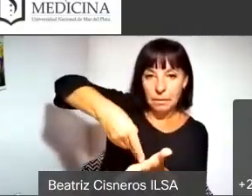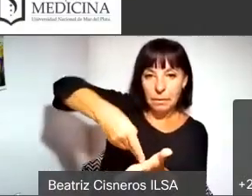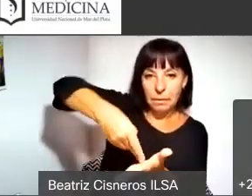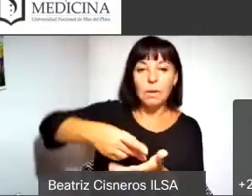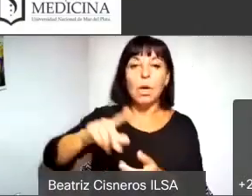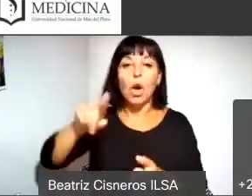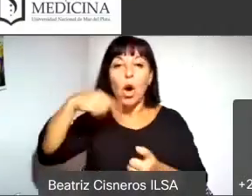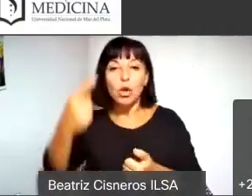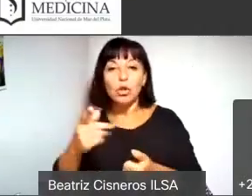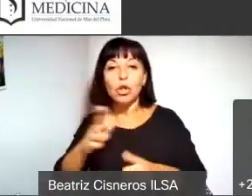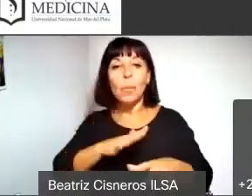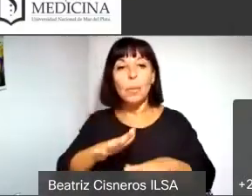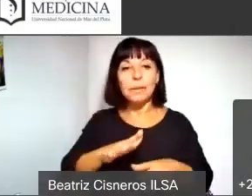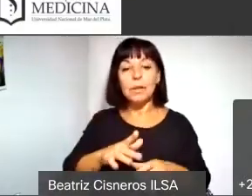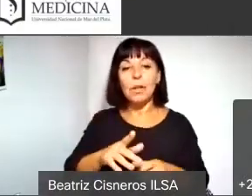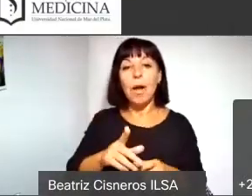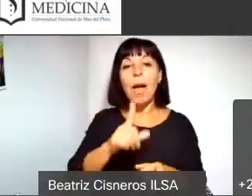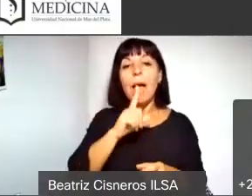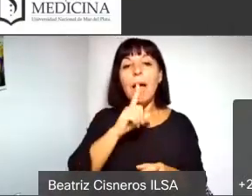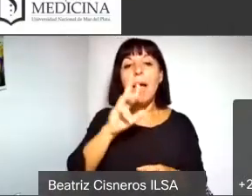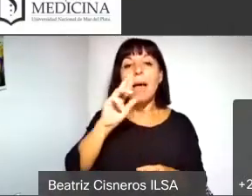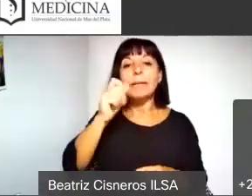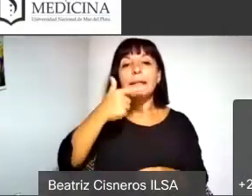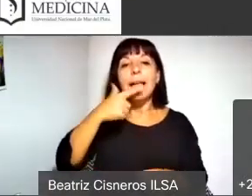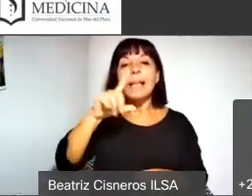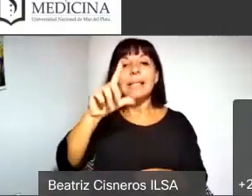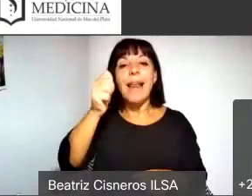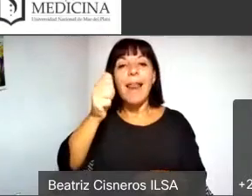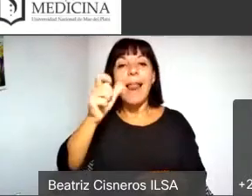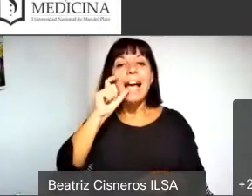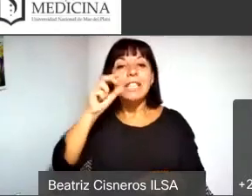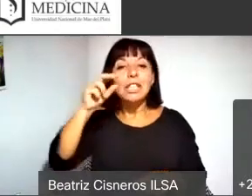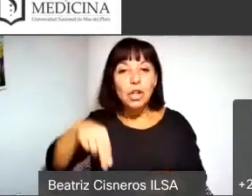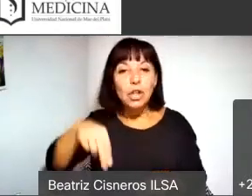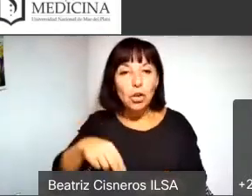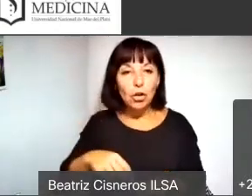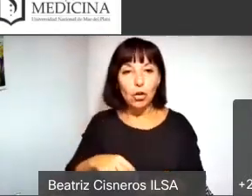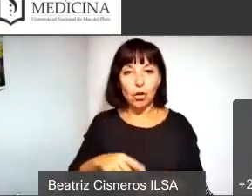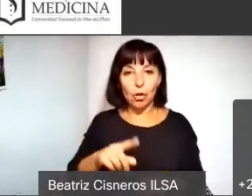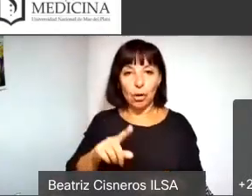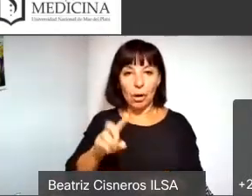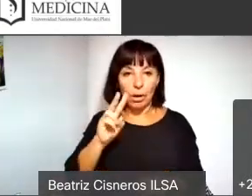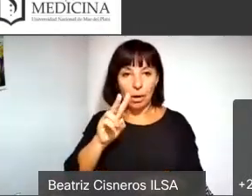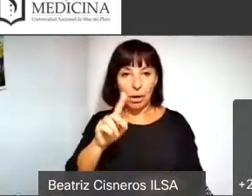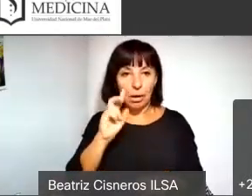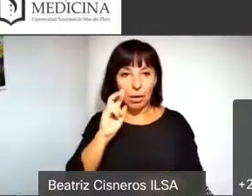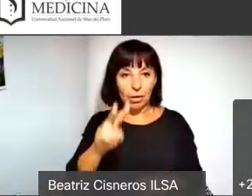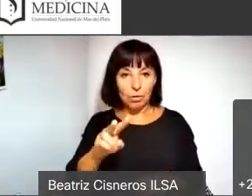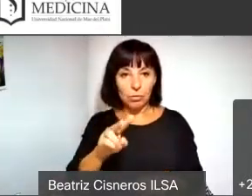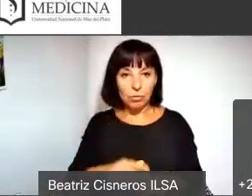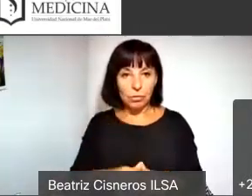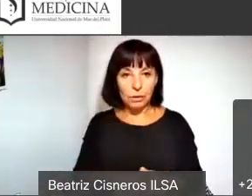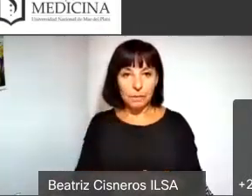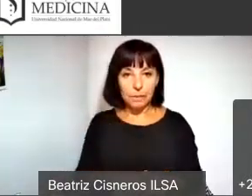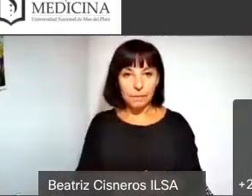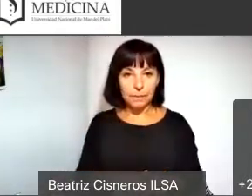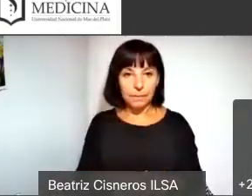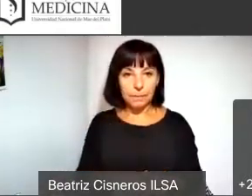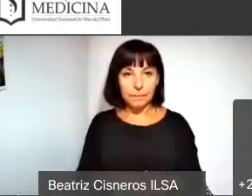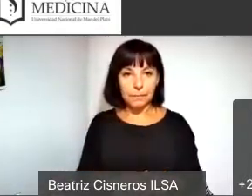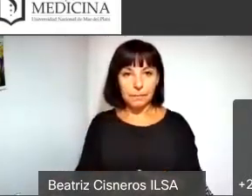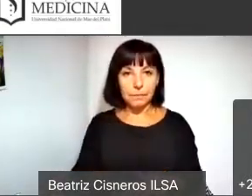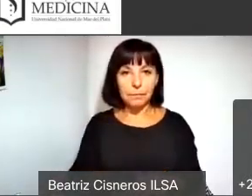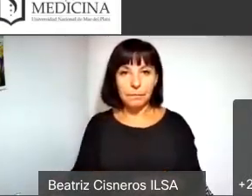Otro movimiento es la traslación. Y acá hay dos fosfolípidos que están haciendo ese movimiento, que es este. Fíjense, sigan el